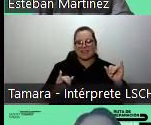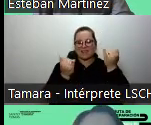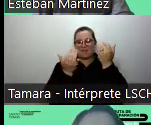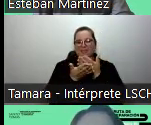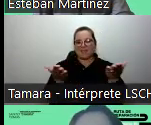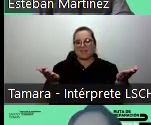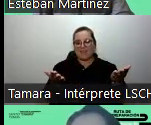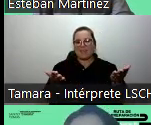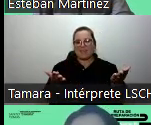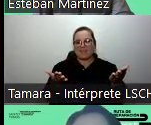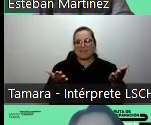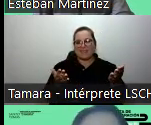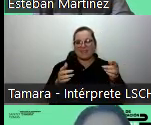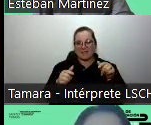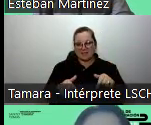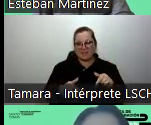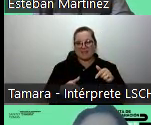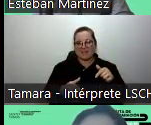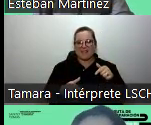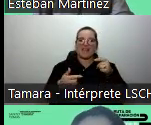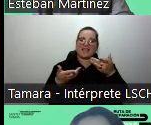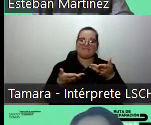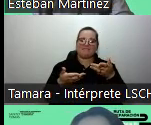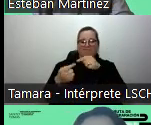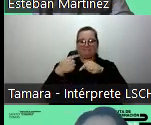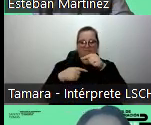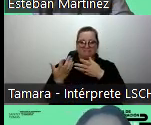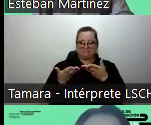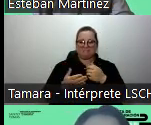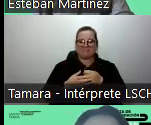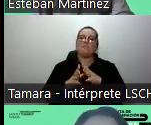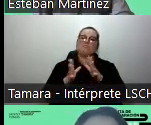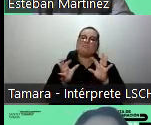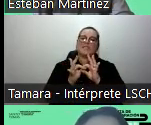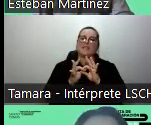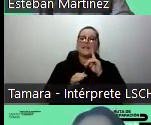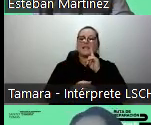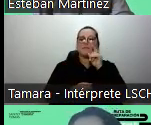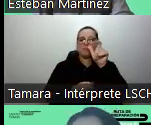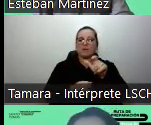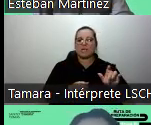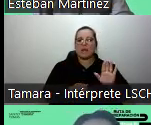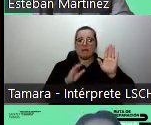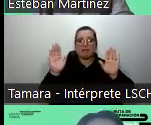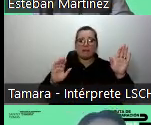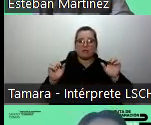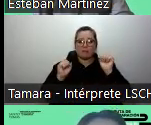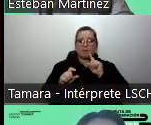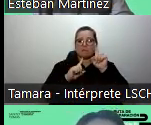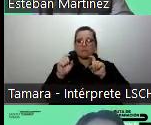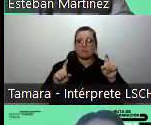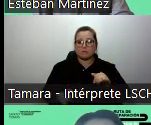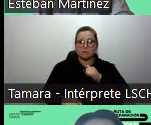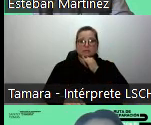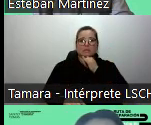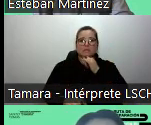este esta cierto esta instancia Muchas gracias sí tenemos una persona levantando la mano si de repente puede hacer la pregunta